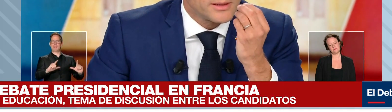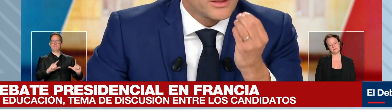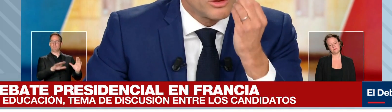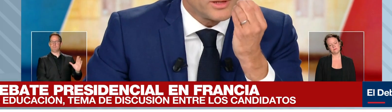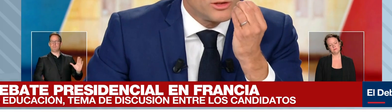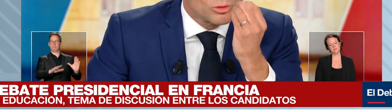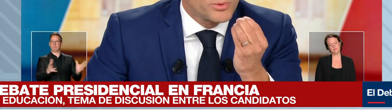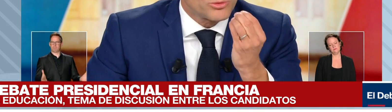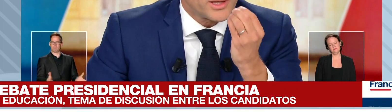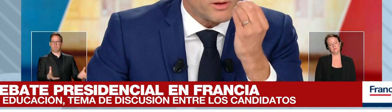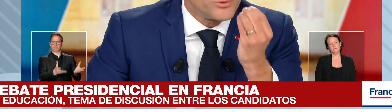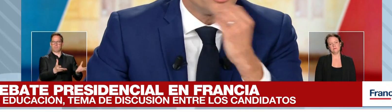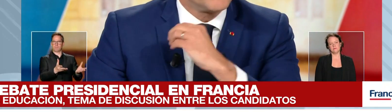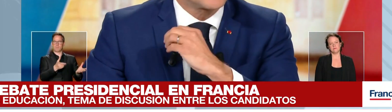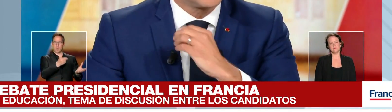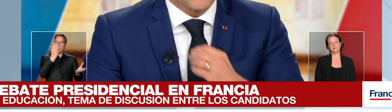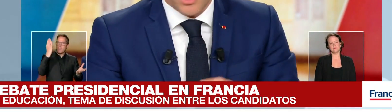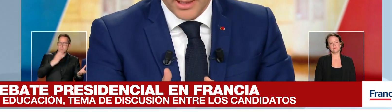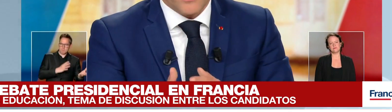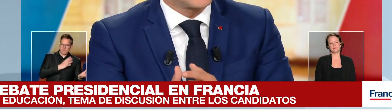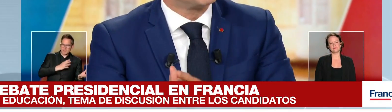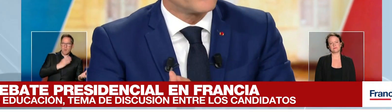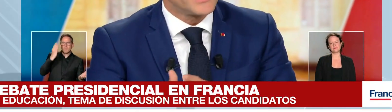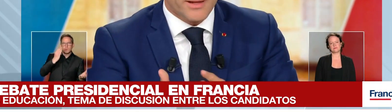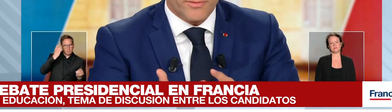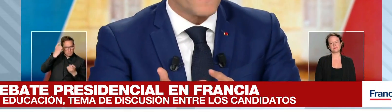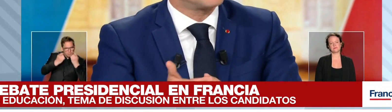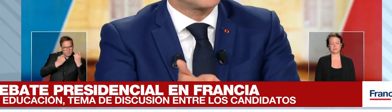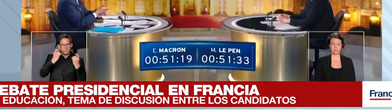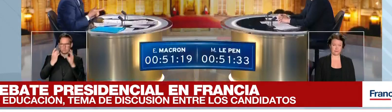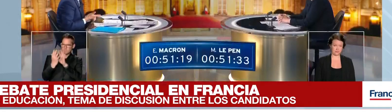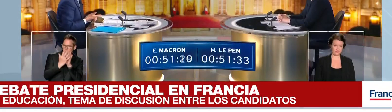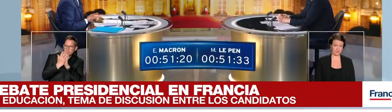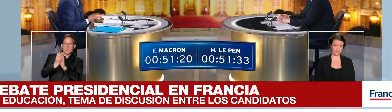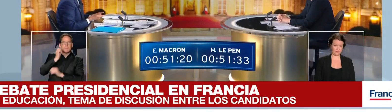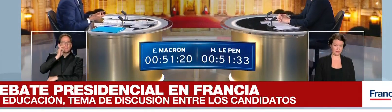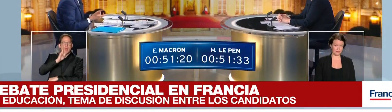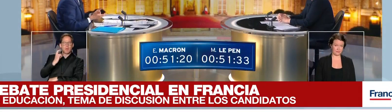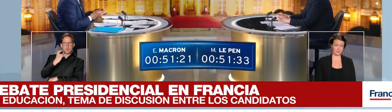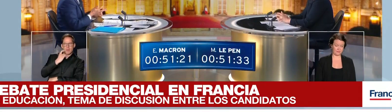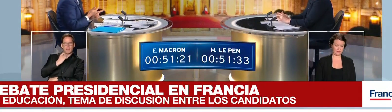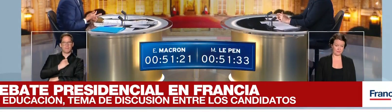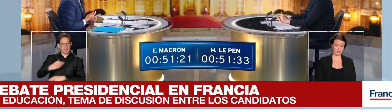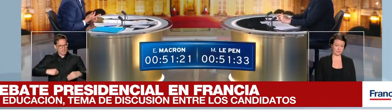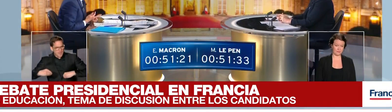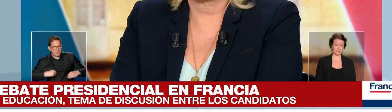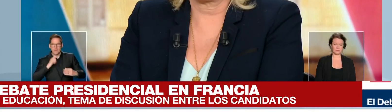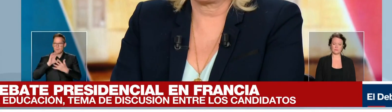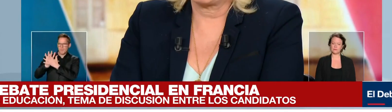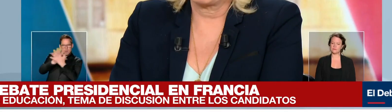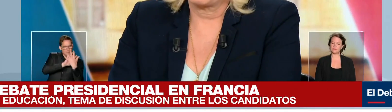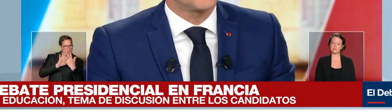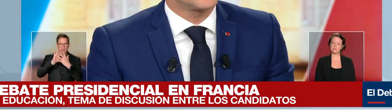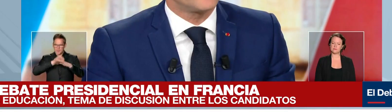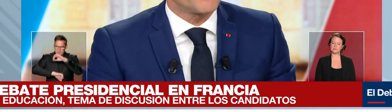reconocer el hecho que necesitan tener mayor libertad para poder trabajar con los padres de los alumnos, con los directores de los colegios, con